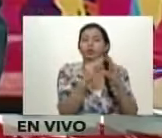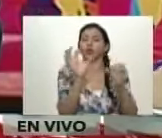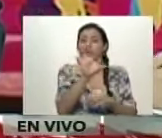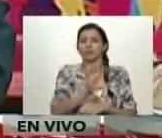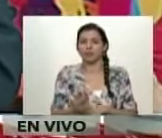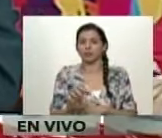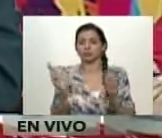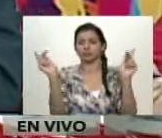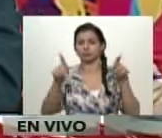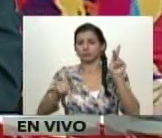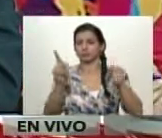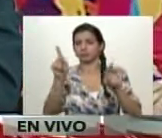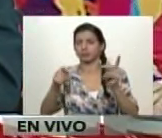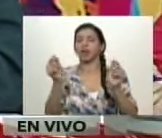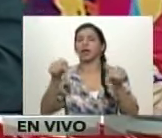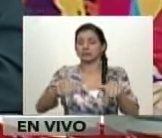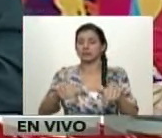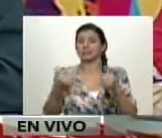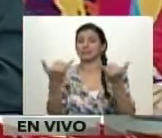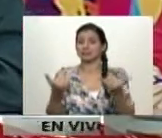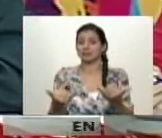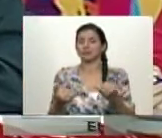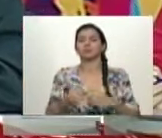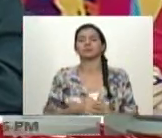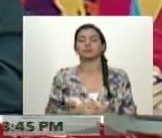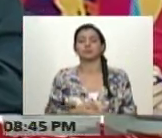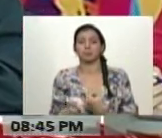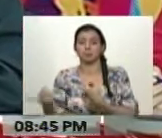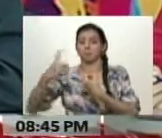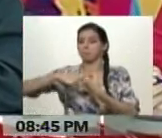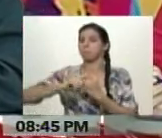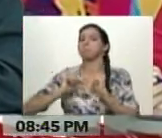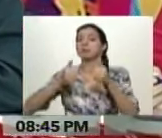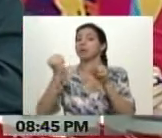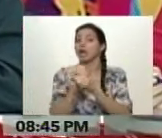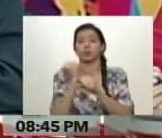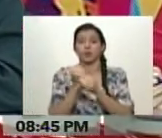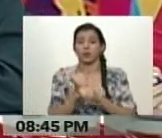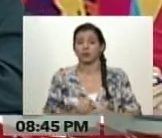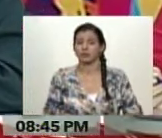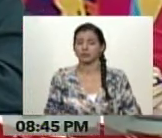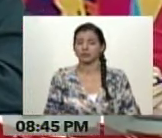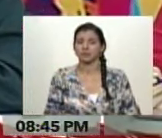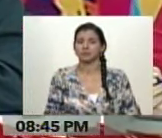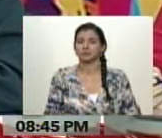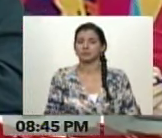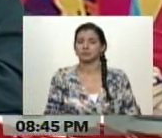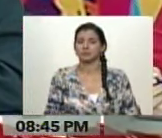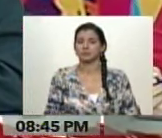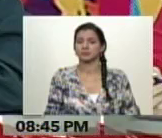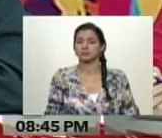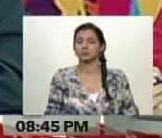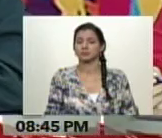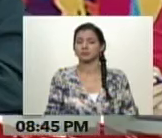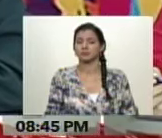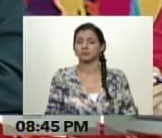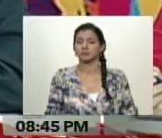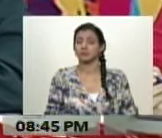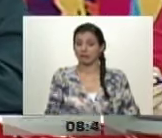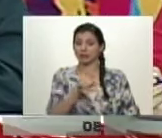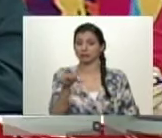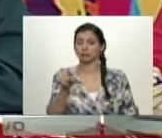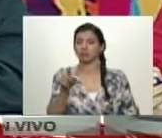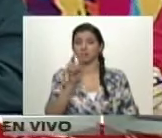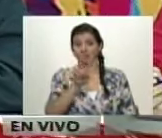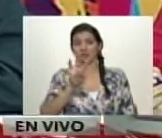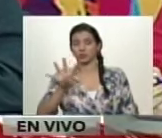presentes y de inmediato se incorporen a sus tareas, y estos compañeros van a reportar